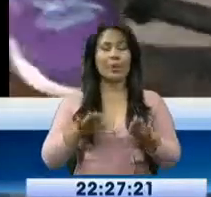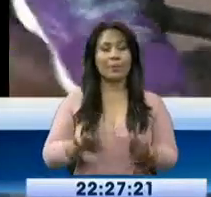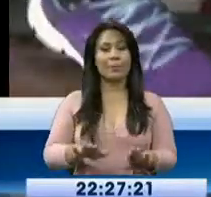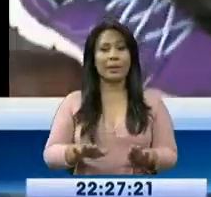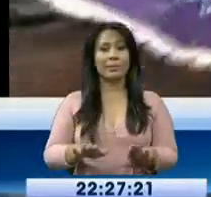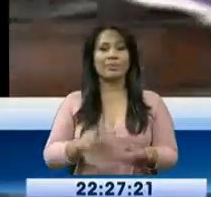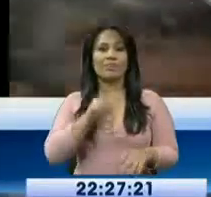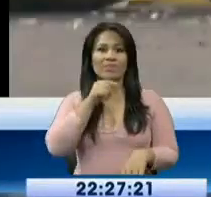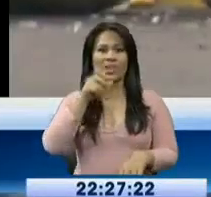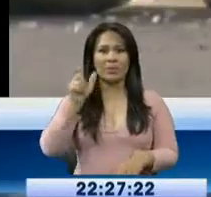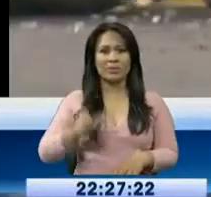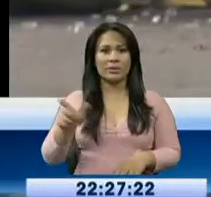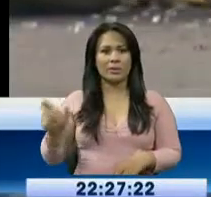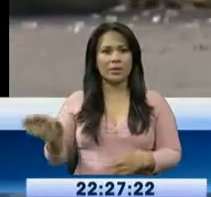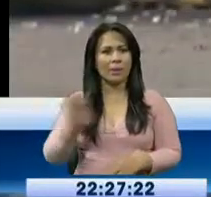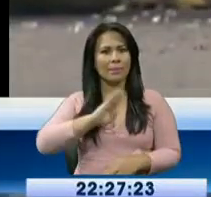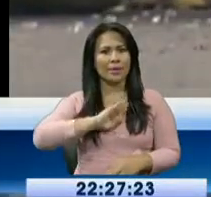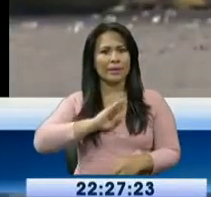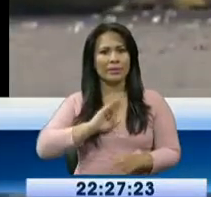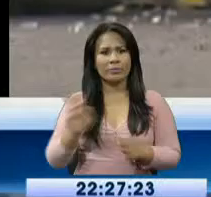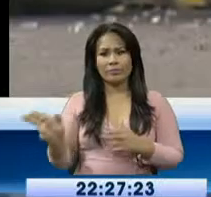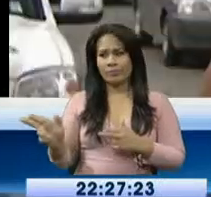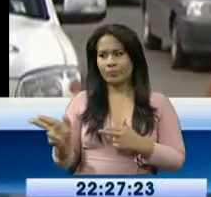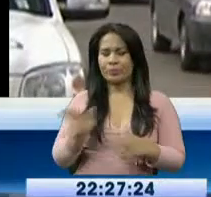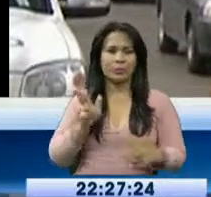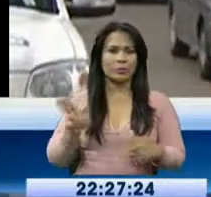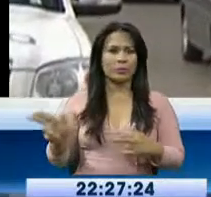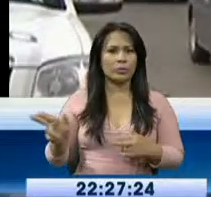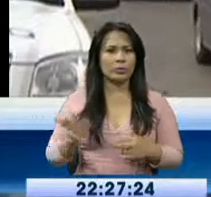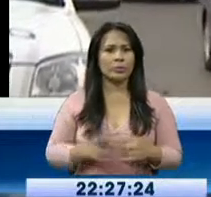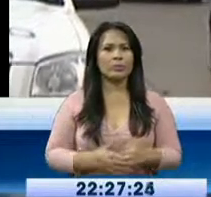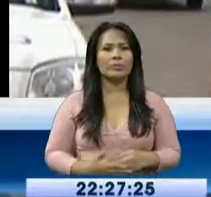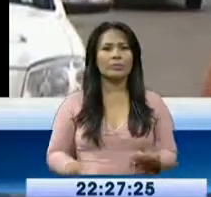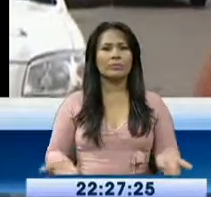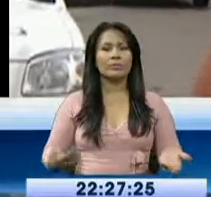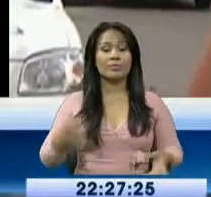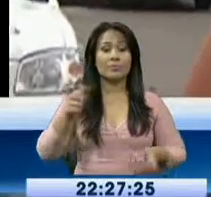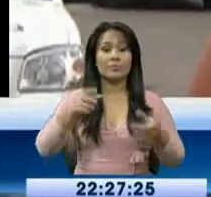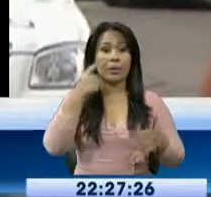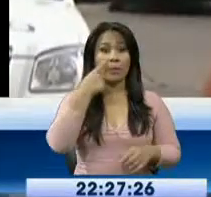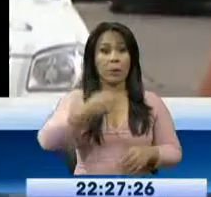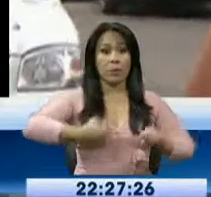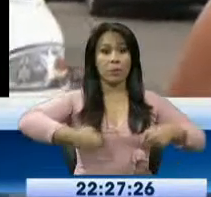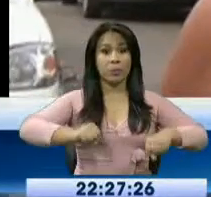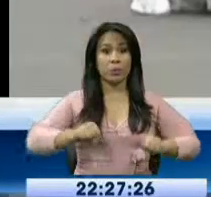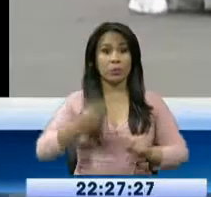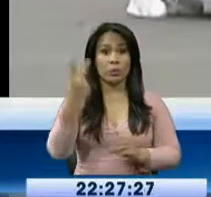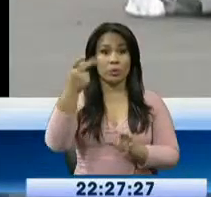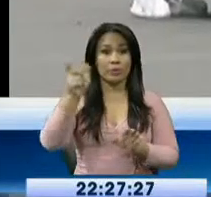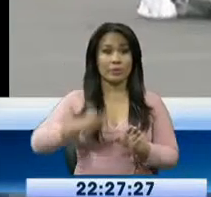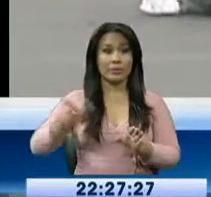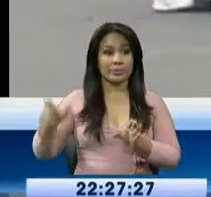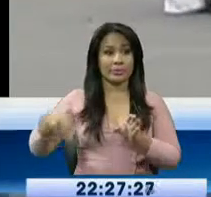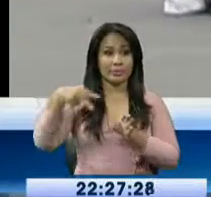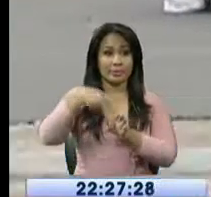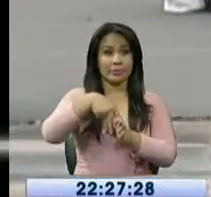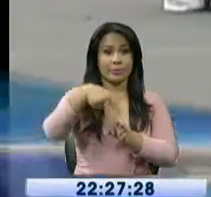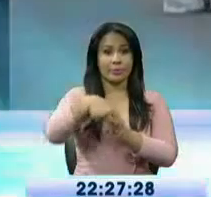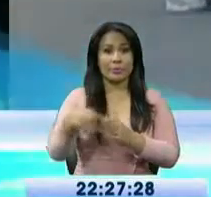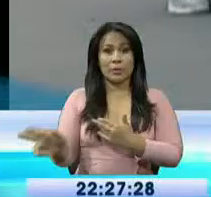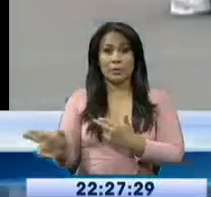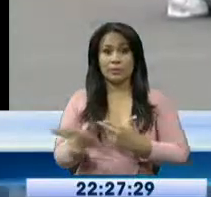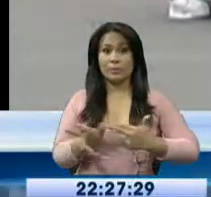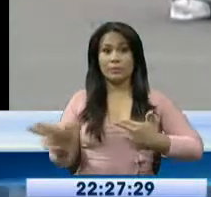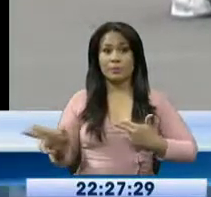sus asesinos aprovecharon para liquidarlo. La gente que presenció dice que fue una moto con dos personas, de los cuales huyeron por aquí por la